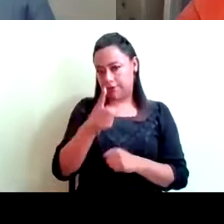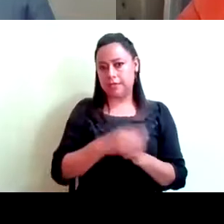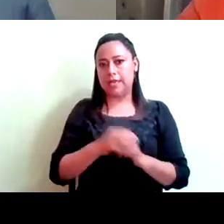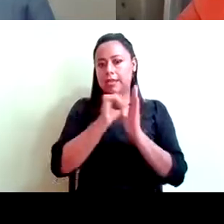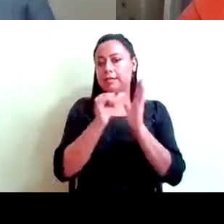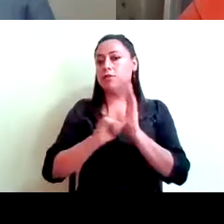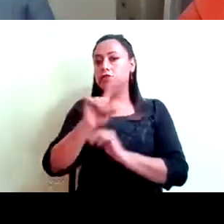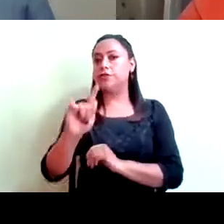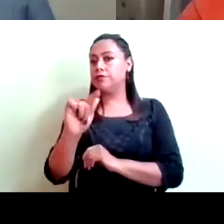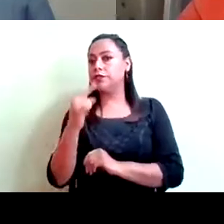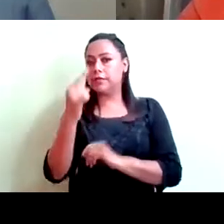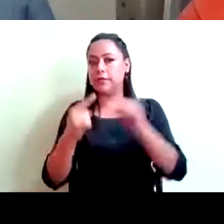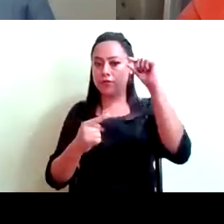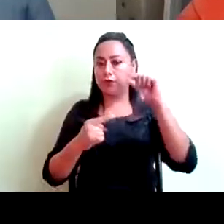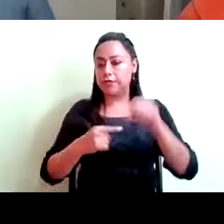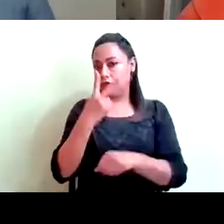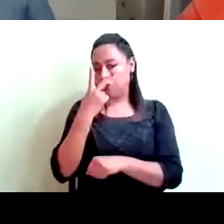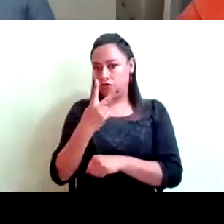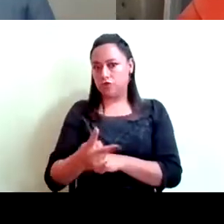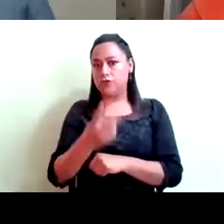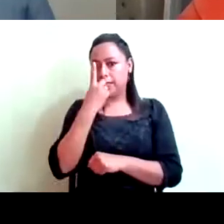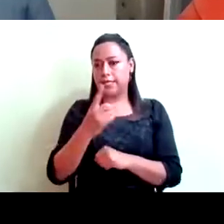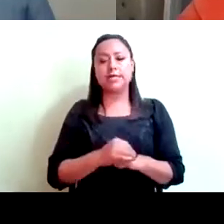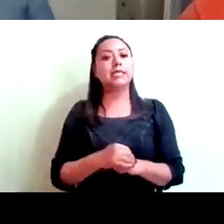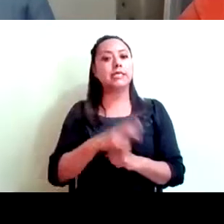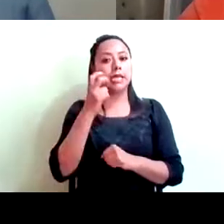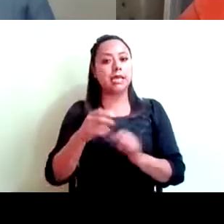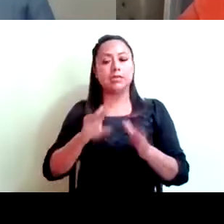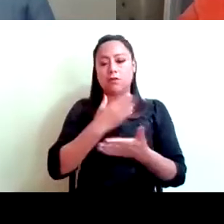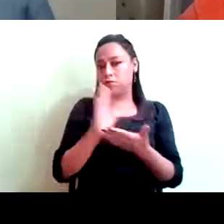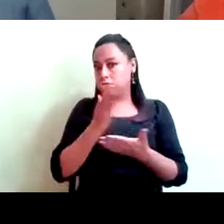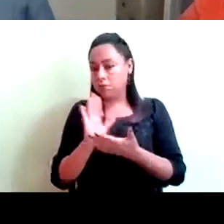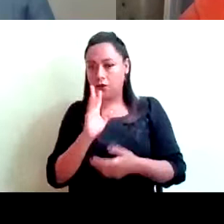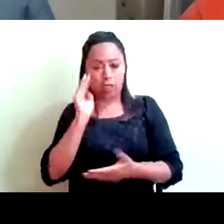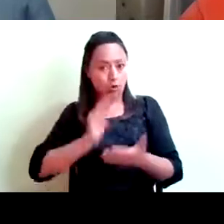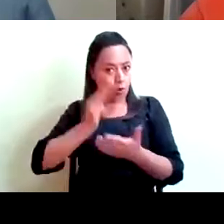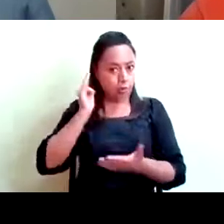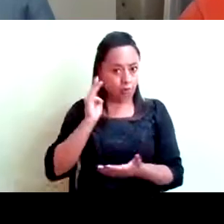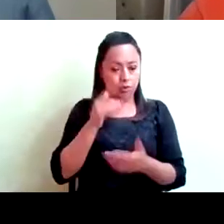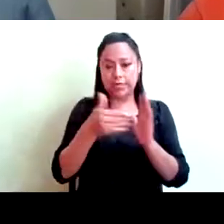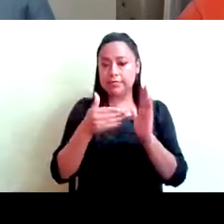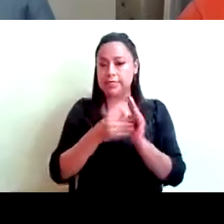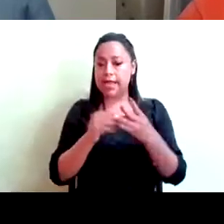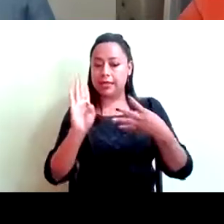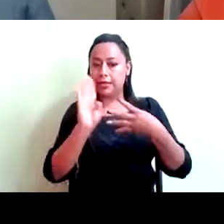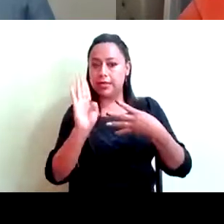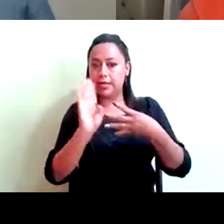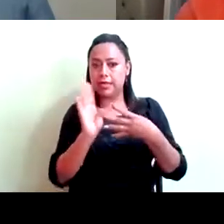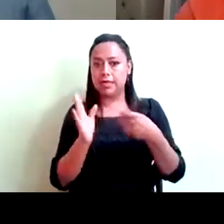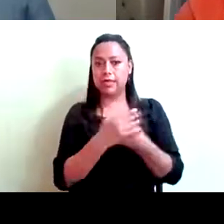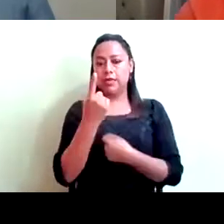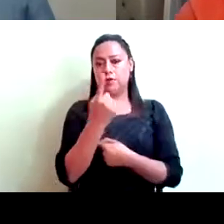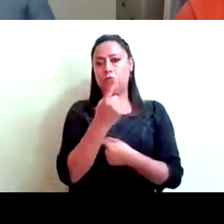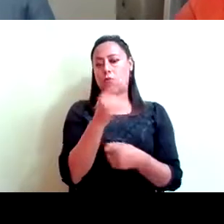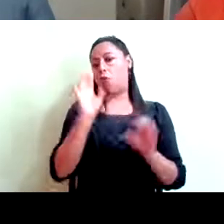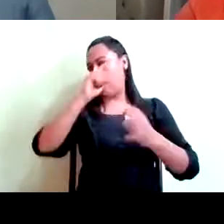que la imposición de esta sanción no excluye la posibilidad de que sea impuesta alguna multa de las señaladas en el inciso B o la clausura del plantel.